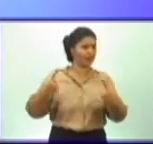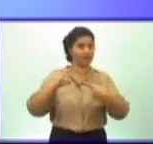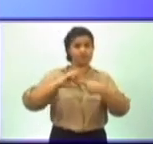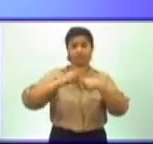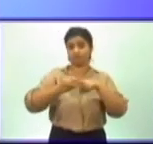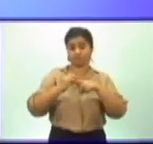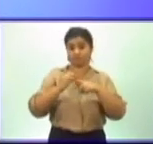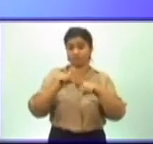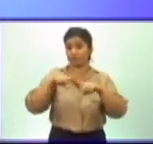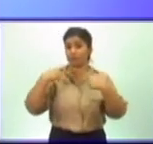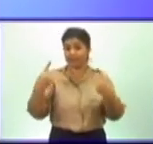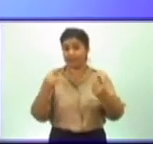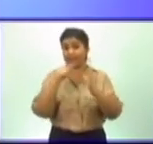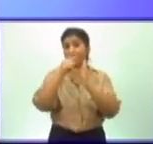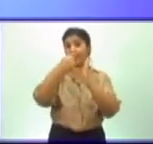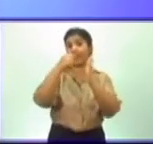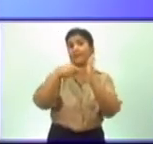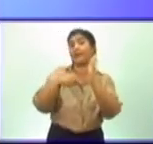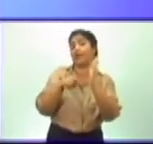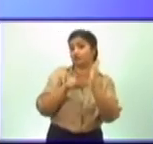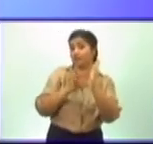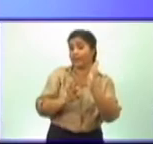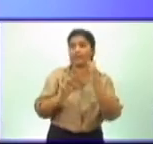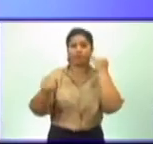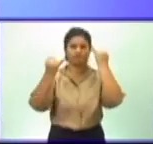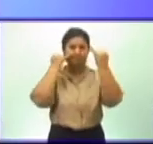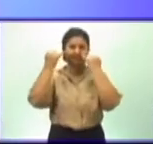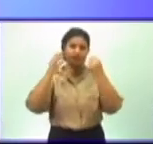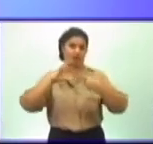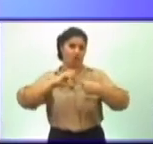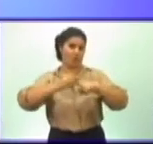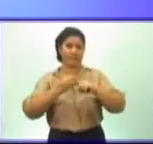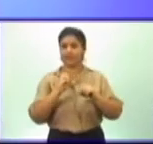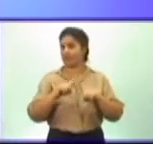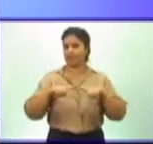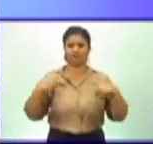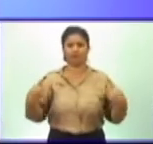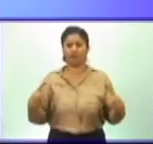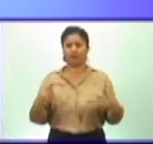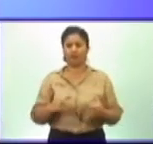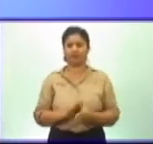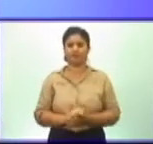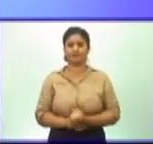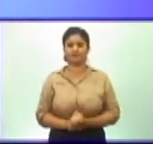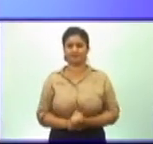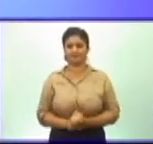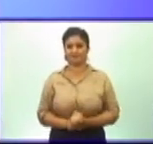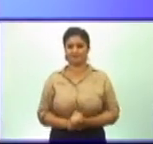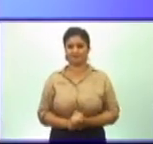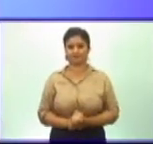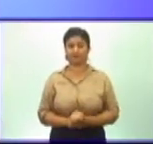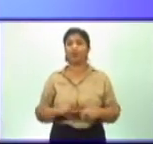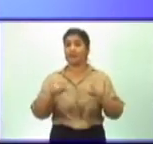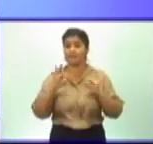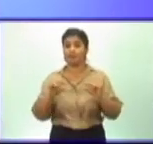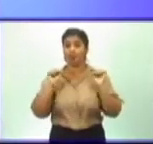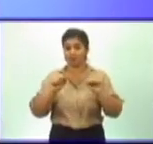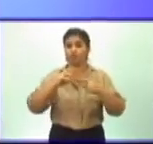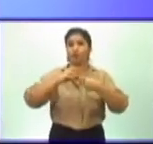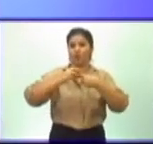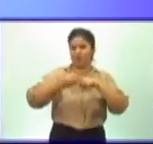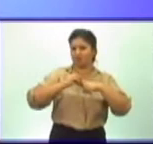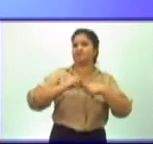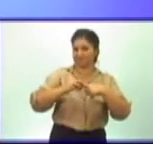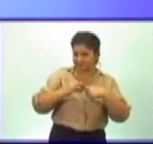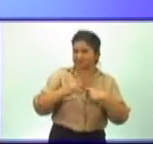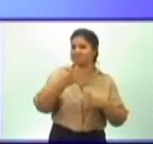elementos propios de la comicidad que el autor utiliza para hacernos reír, pero a la vez reflexionar? Y el mensaje y los